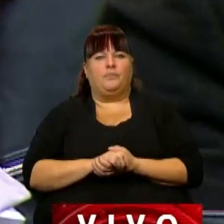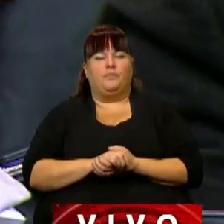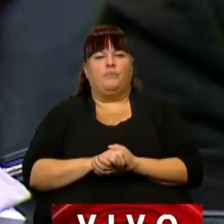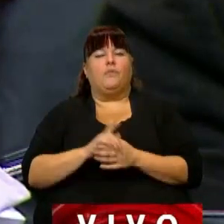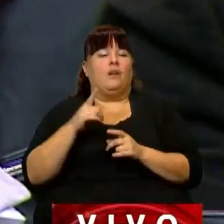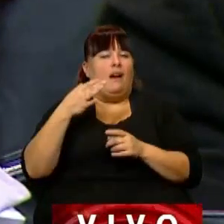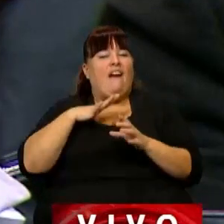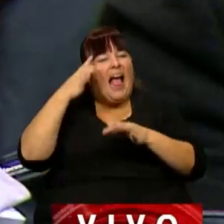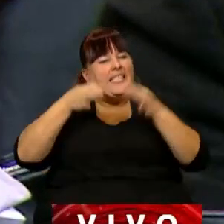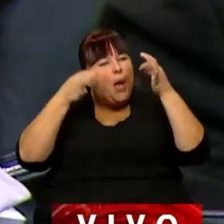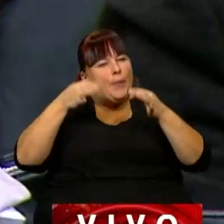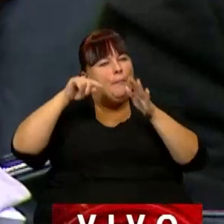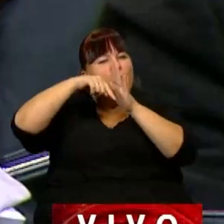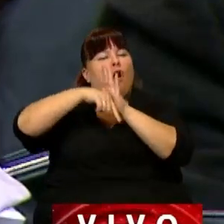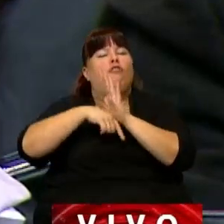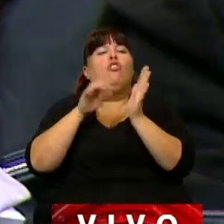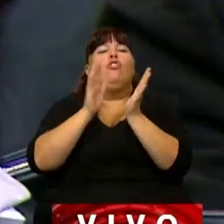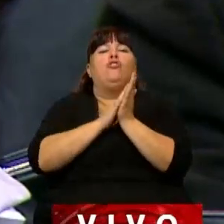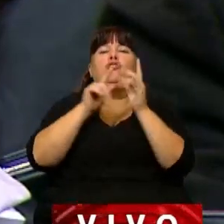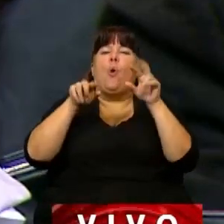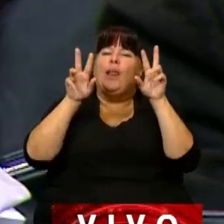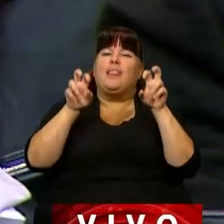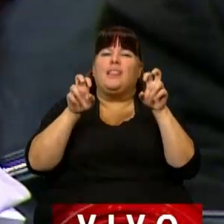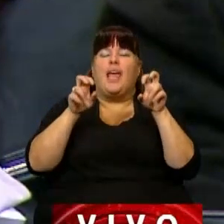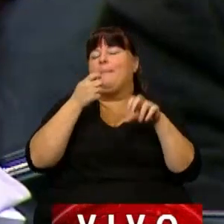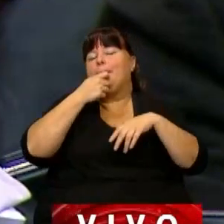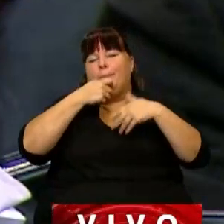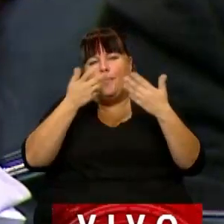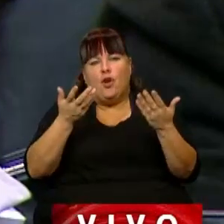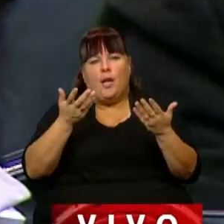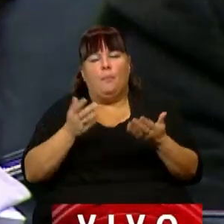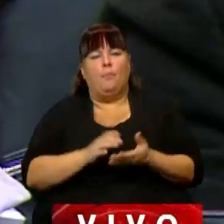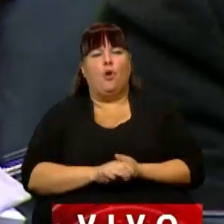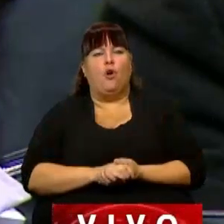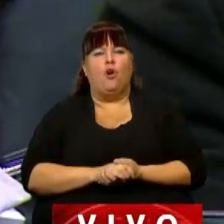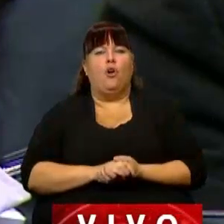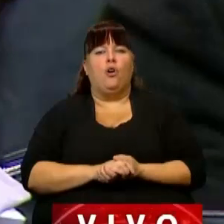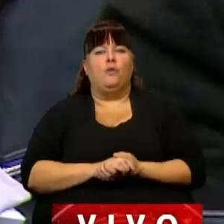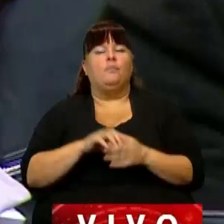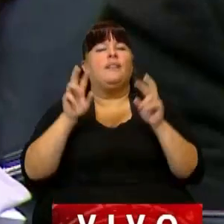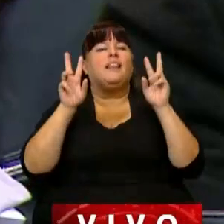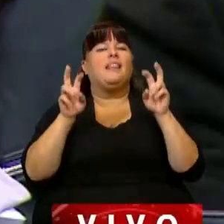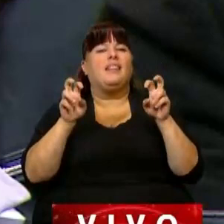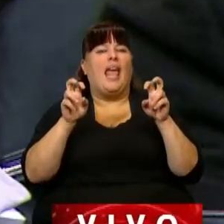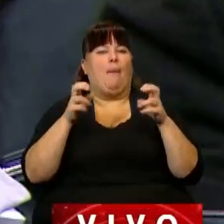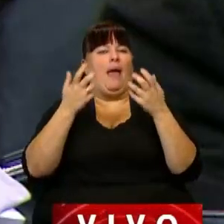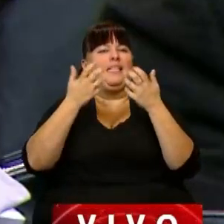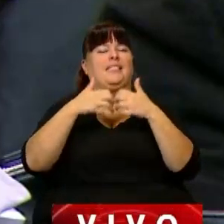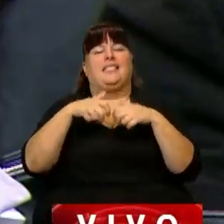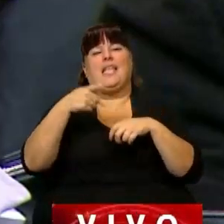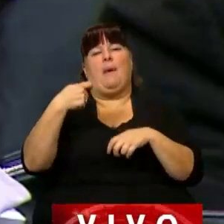como se debe, aspectos que tienen que ver como, por ejemplo, con el tema de el